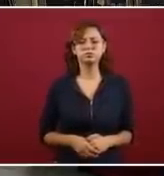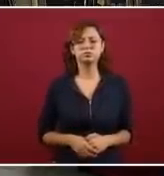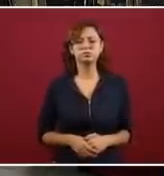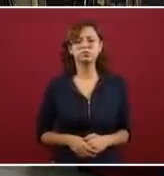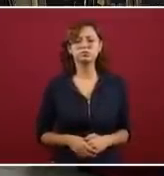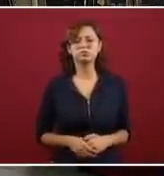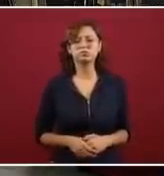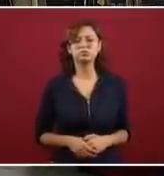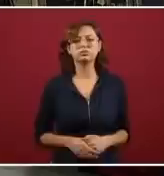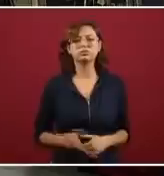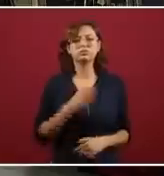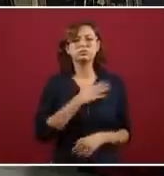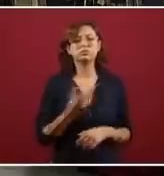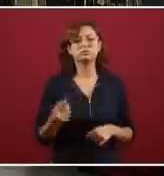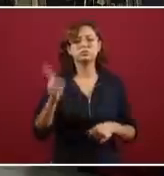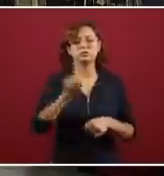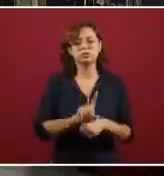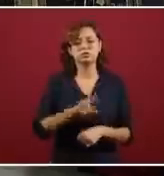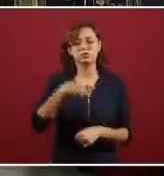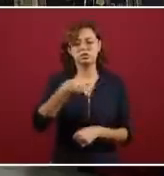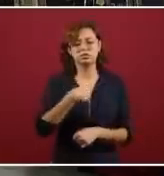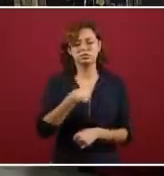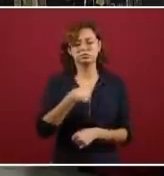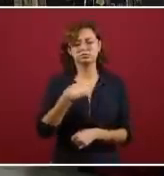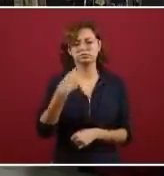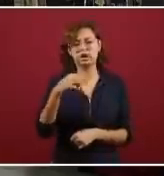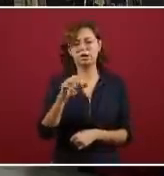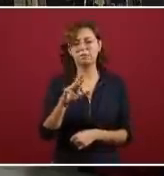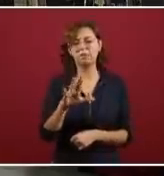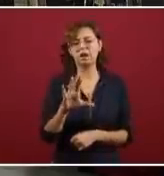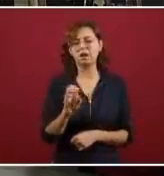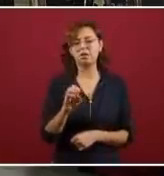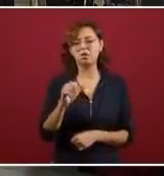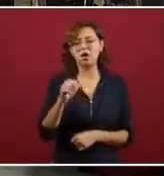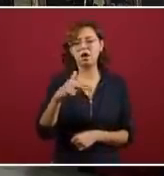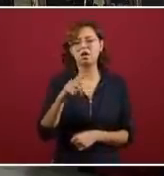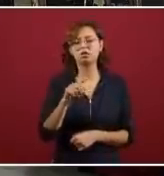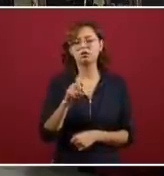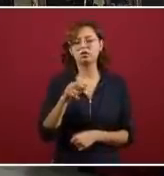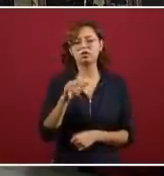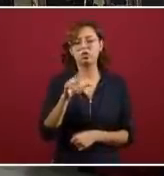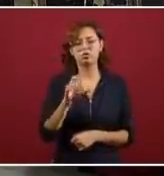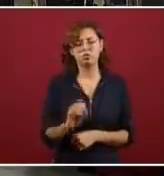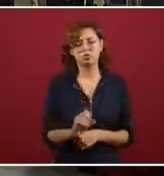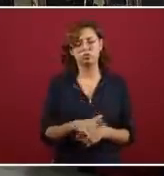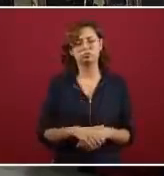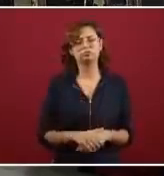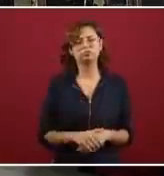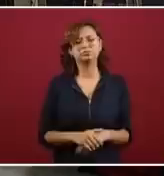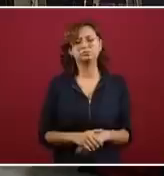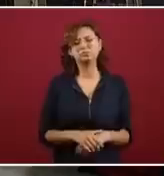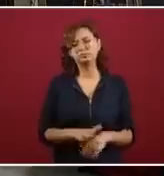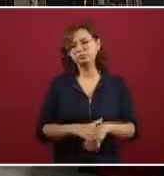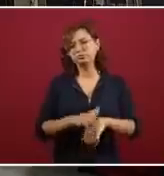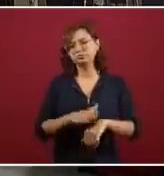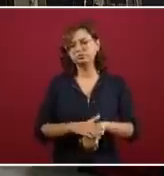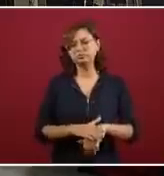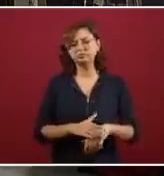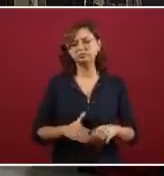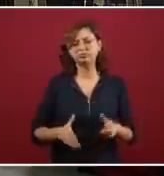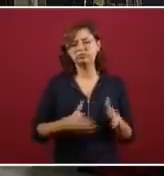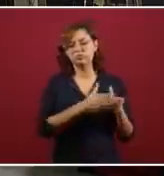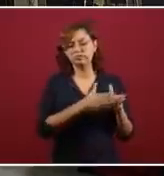Presidente, buenos días. Marco Antonio Pérez, de Diario Digital, Bajo Palabra. La inflación en el último, en el mes de